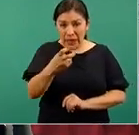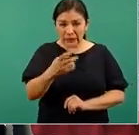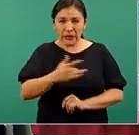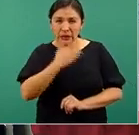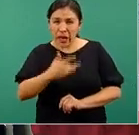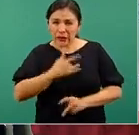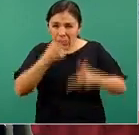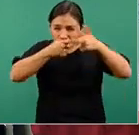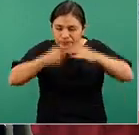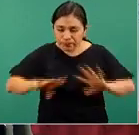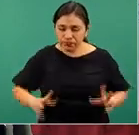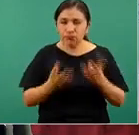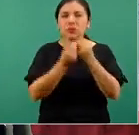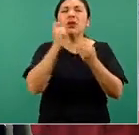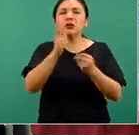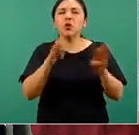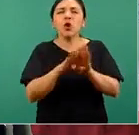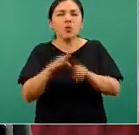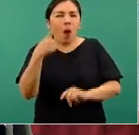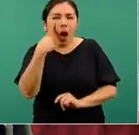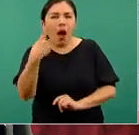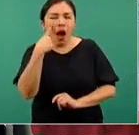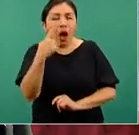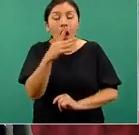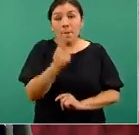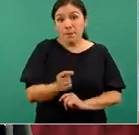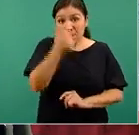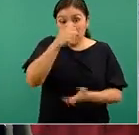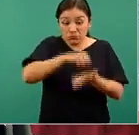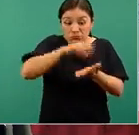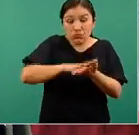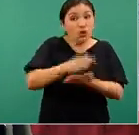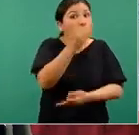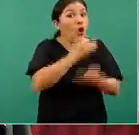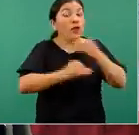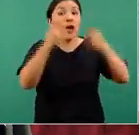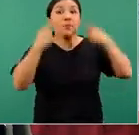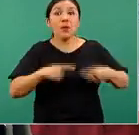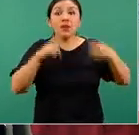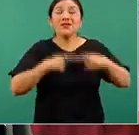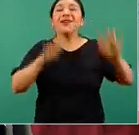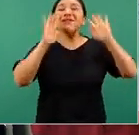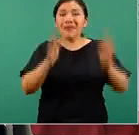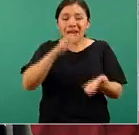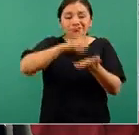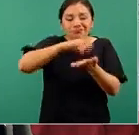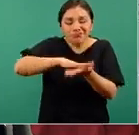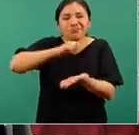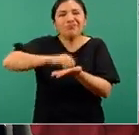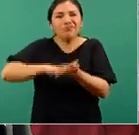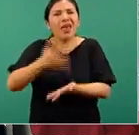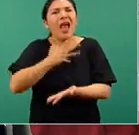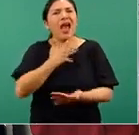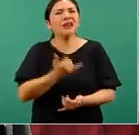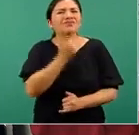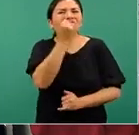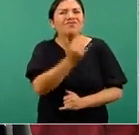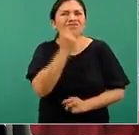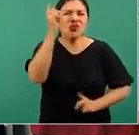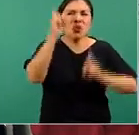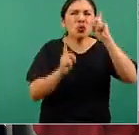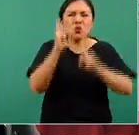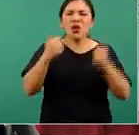hacemos tomando como base todas las personas que han sido notificadas como casos sospechosos en la plataforma